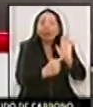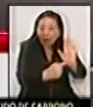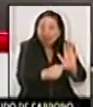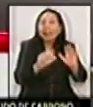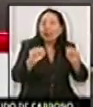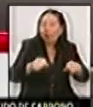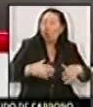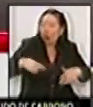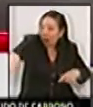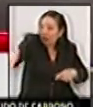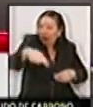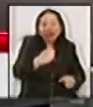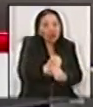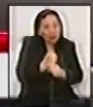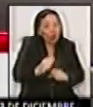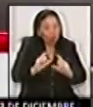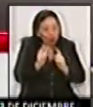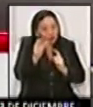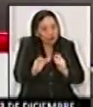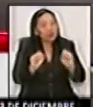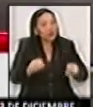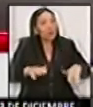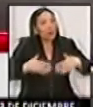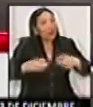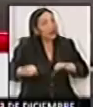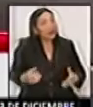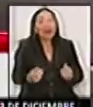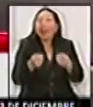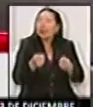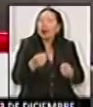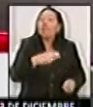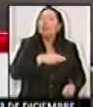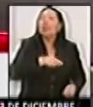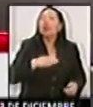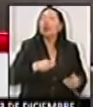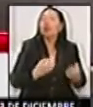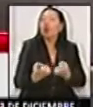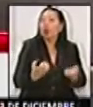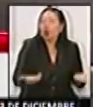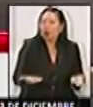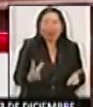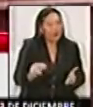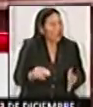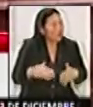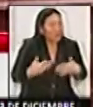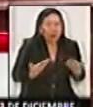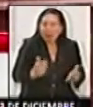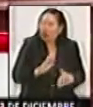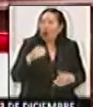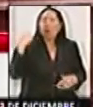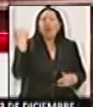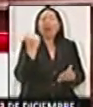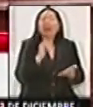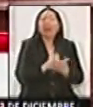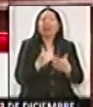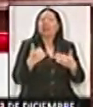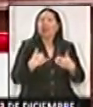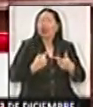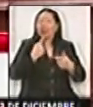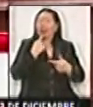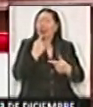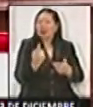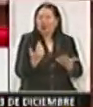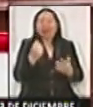hacerlo. Podemos aquí nosotros hacerlo y exigirle al ministro de Economía que no puede ser un todopoderoso y que tiene que